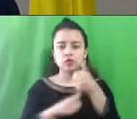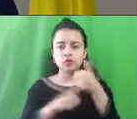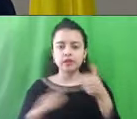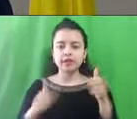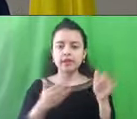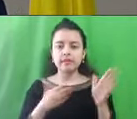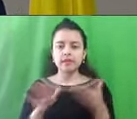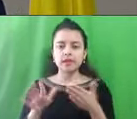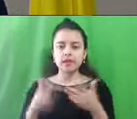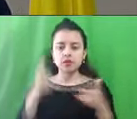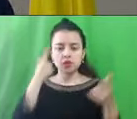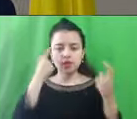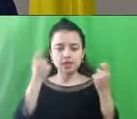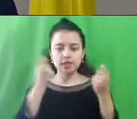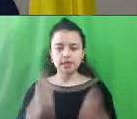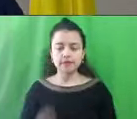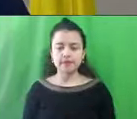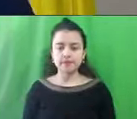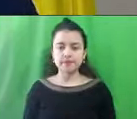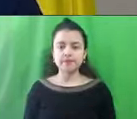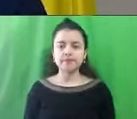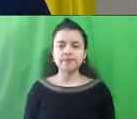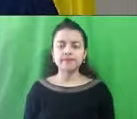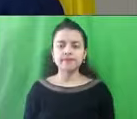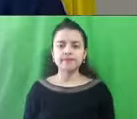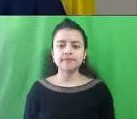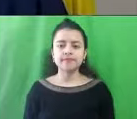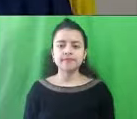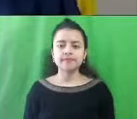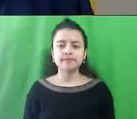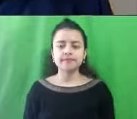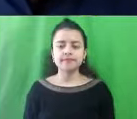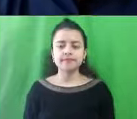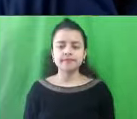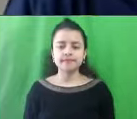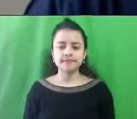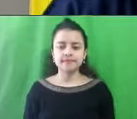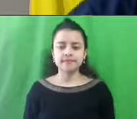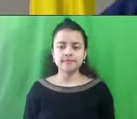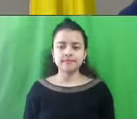cuente y haga parte de esta rendición de cuentas. Bienvenido.